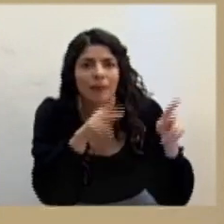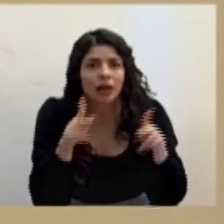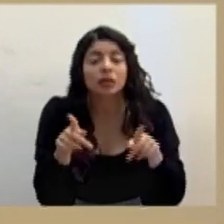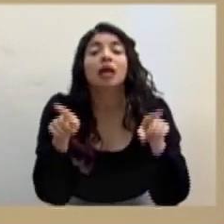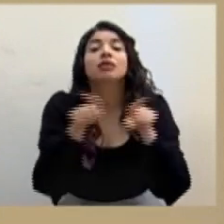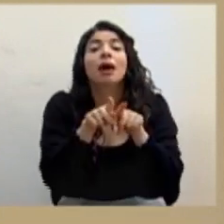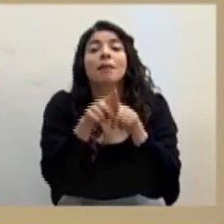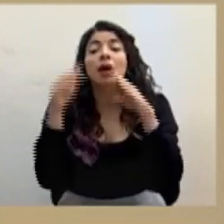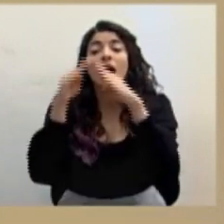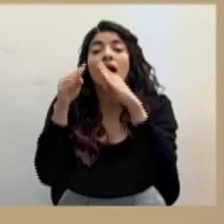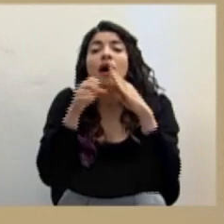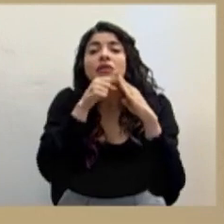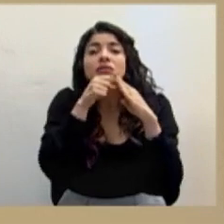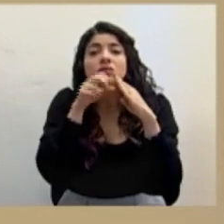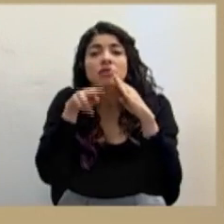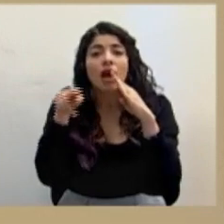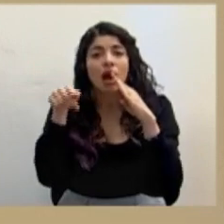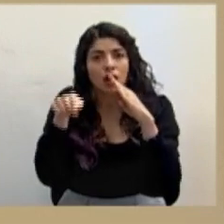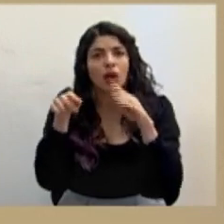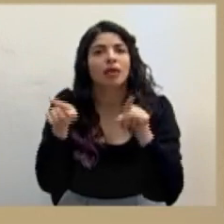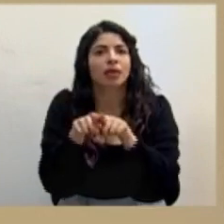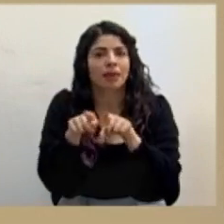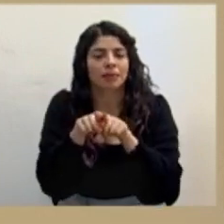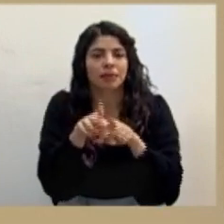larga estancia con sus residentes.